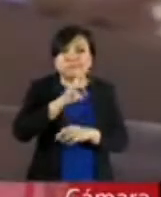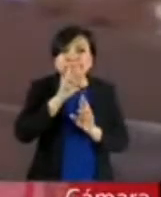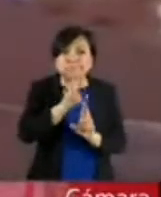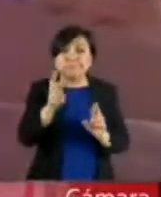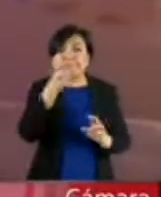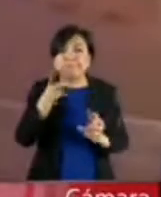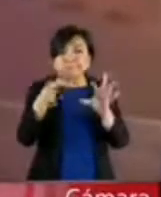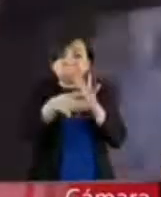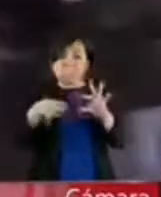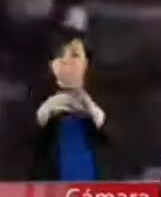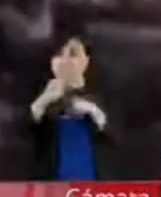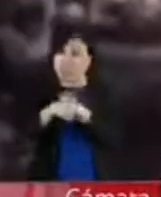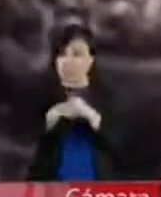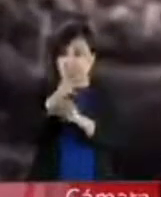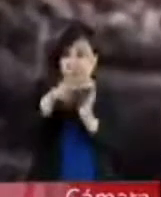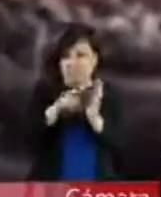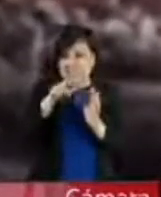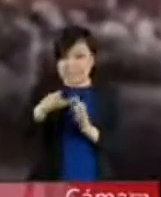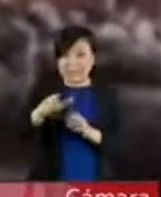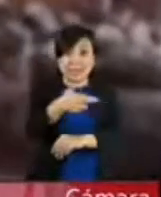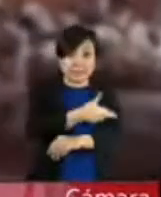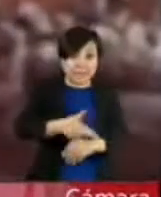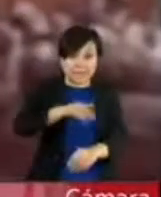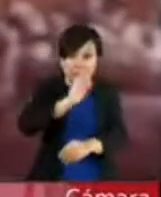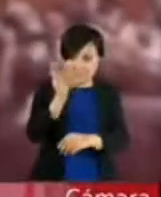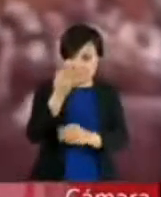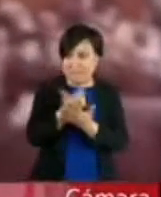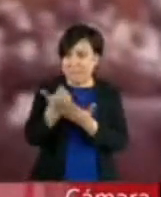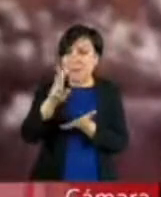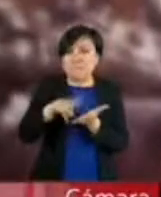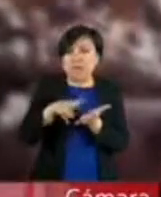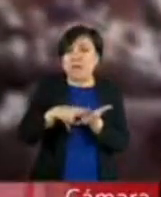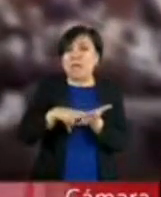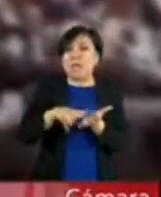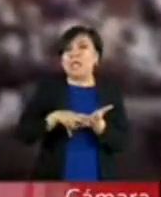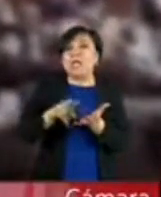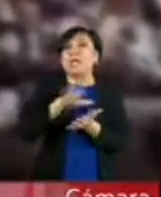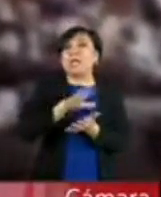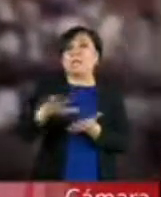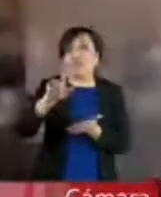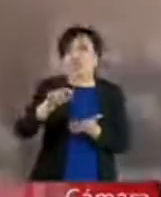trámites federales en el 2017 representaron un costo de